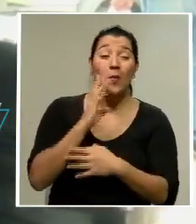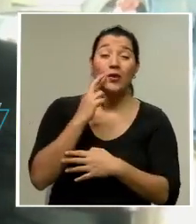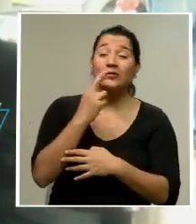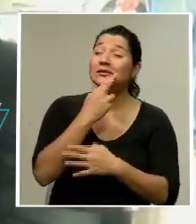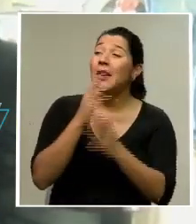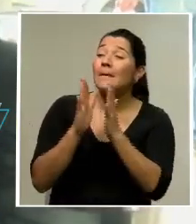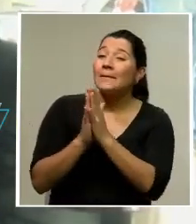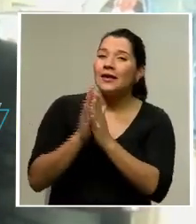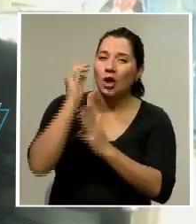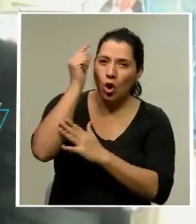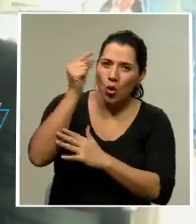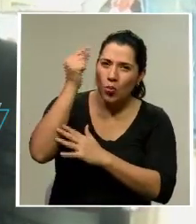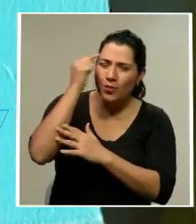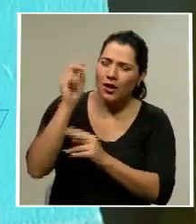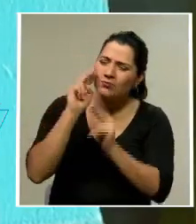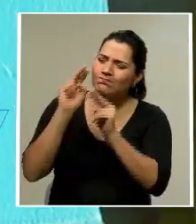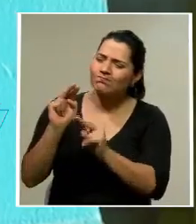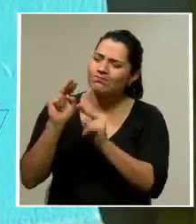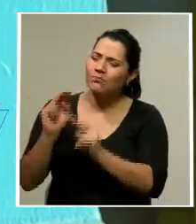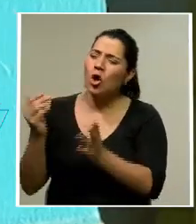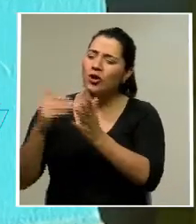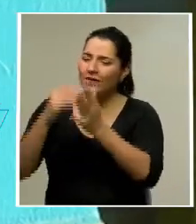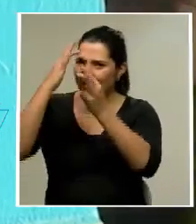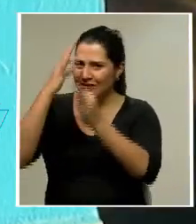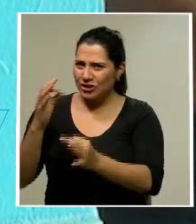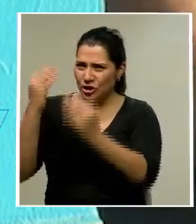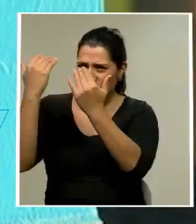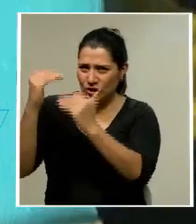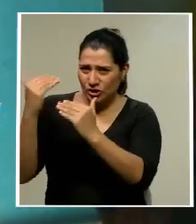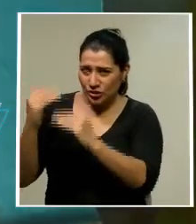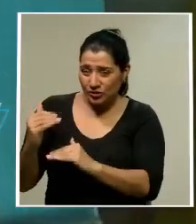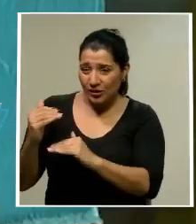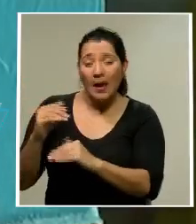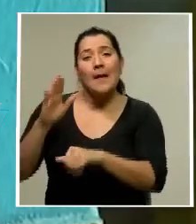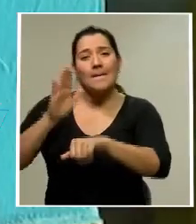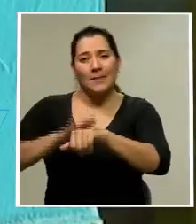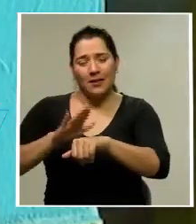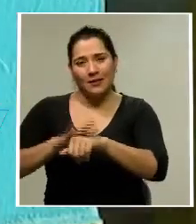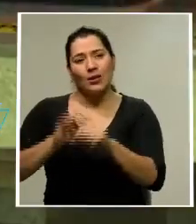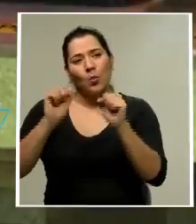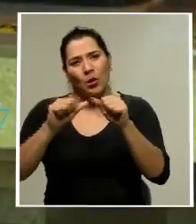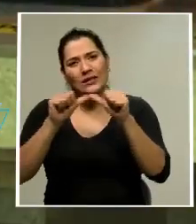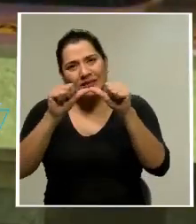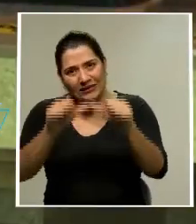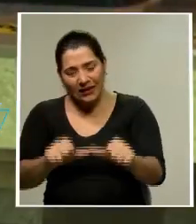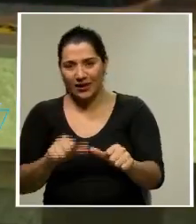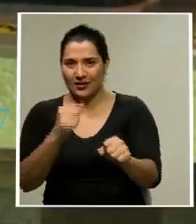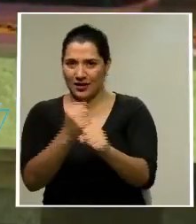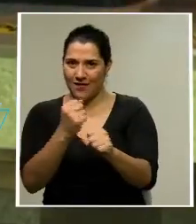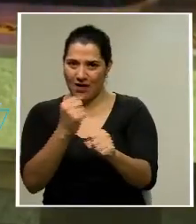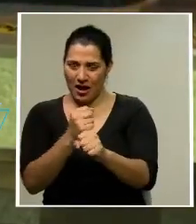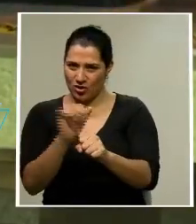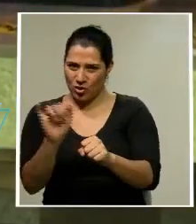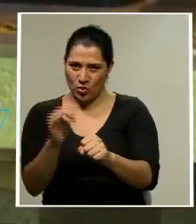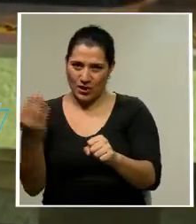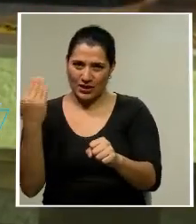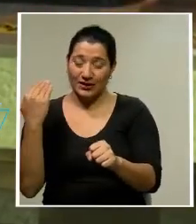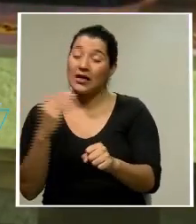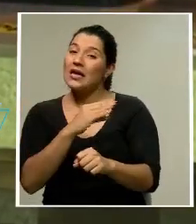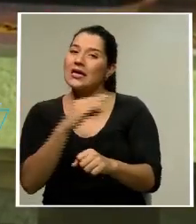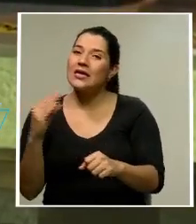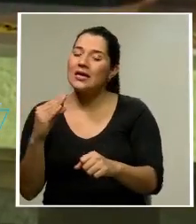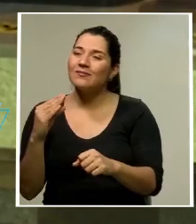al gobierno revisar nuevamente las medidas restrictivas, permitirles retomar sus actividades y tener presente la importancia de